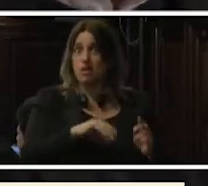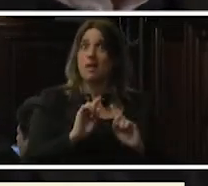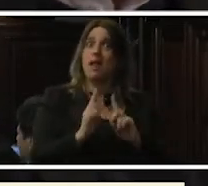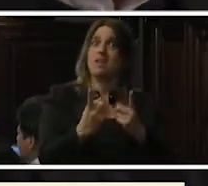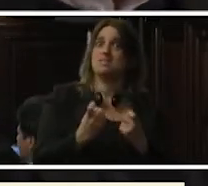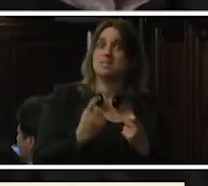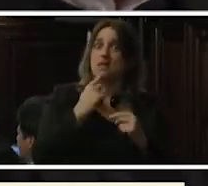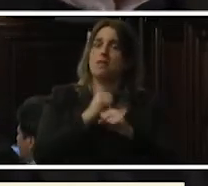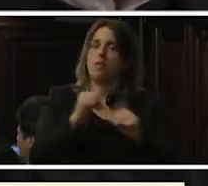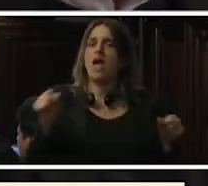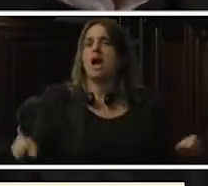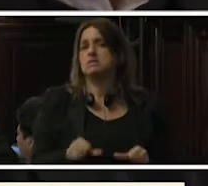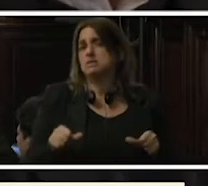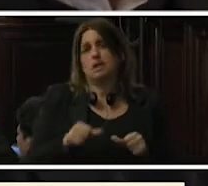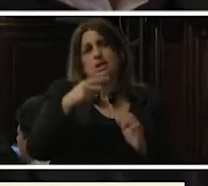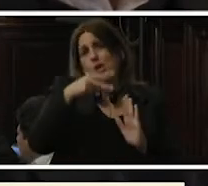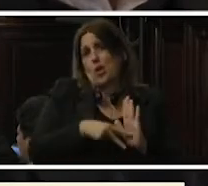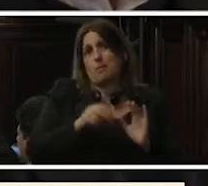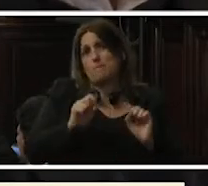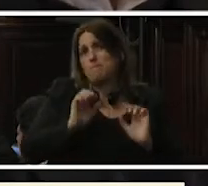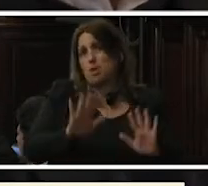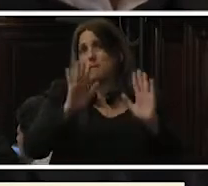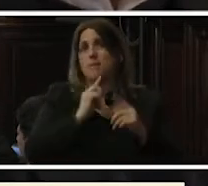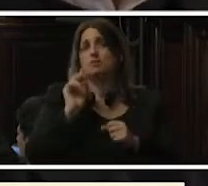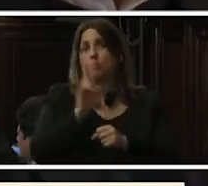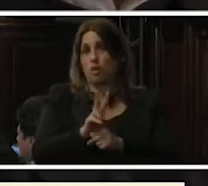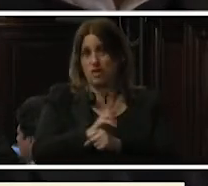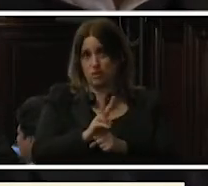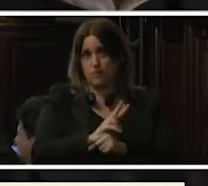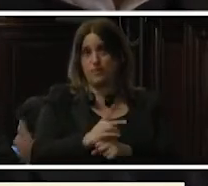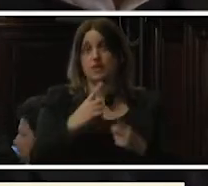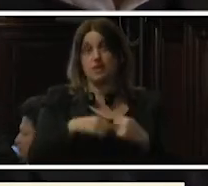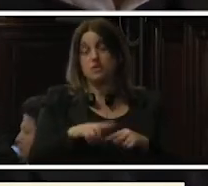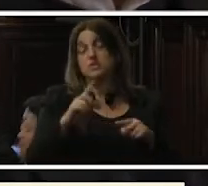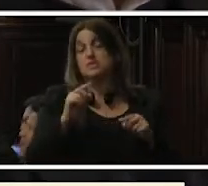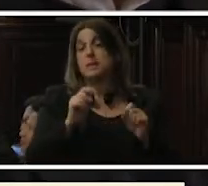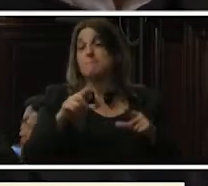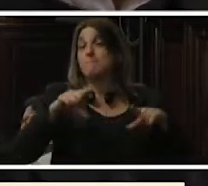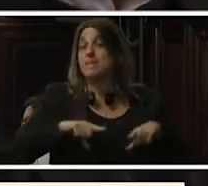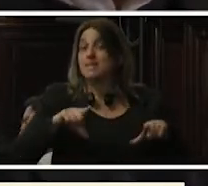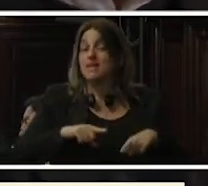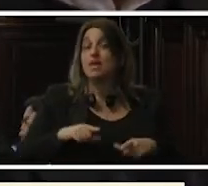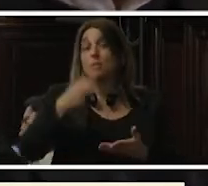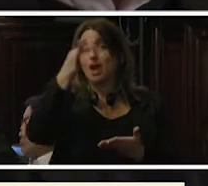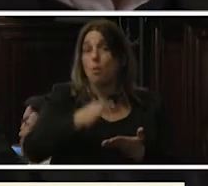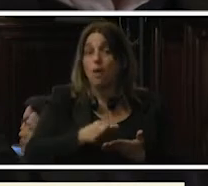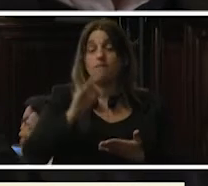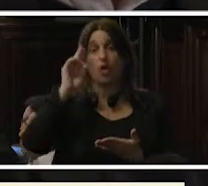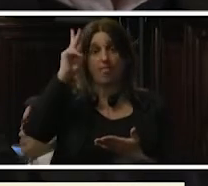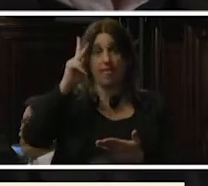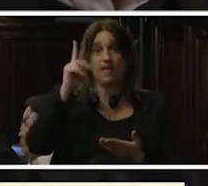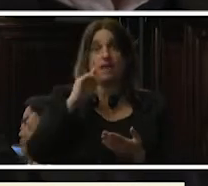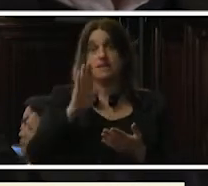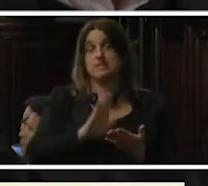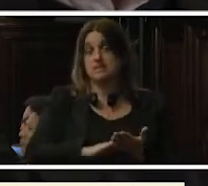de implementar medidas especiales para su protección. El Ministerio para los Pueblos Indígenas,